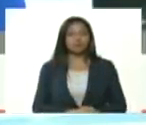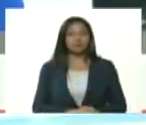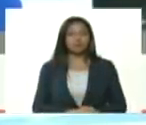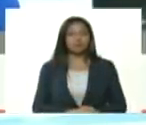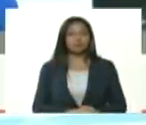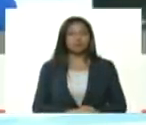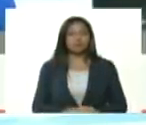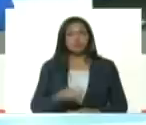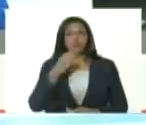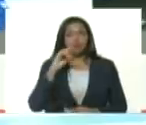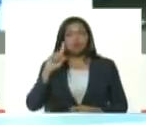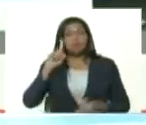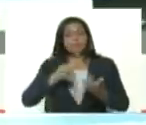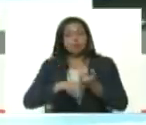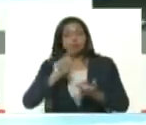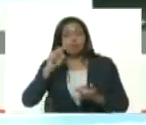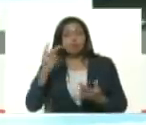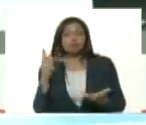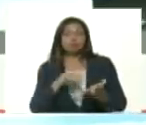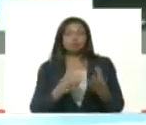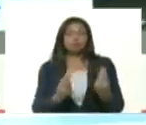bueno, la primera combatiente que está por aquí,